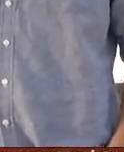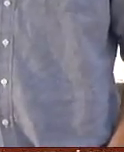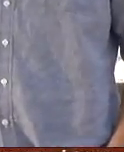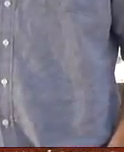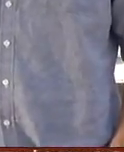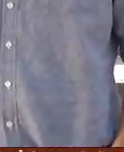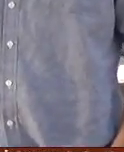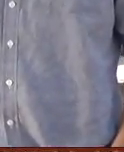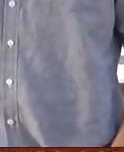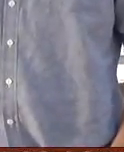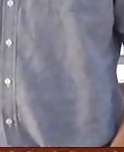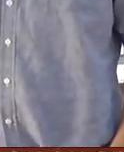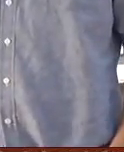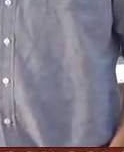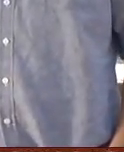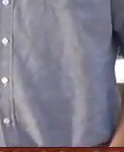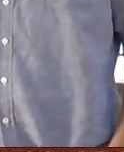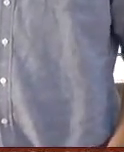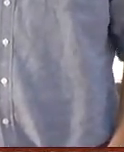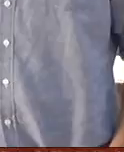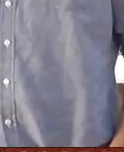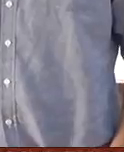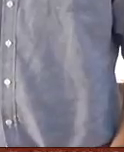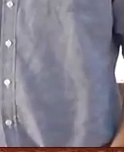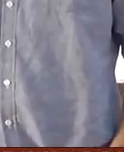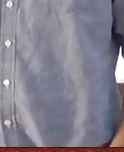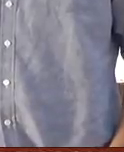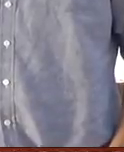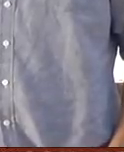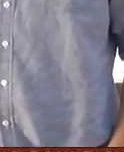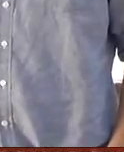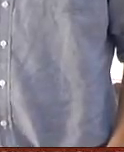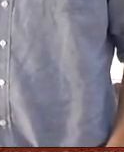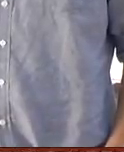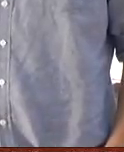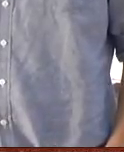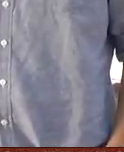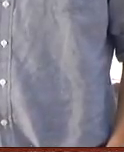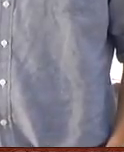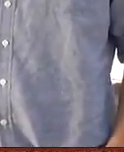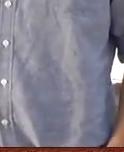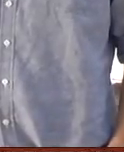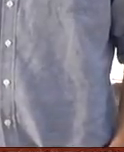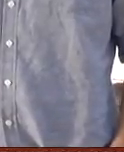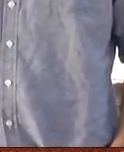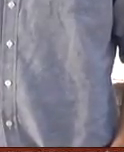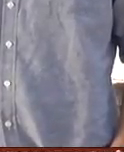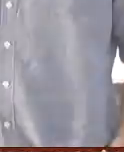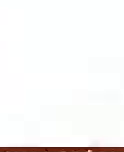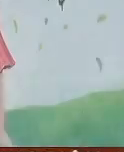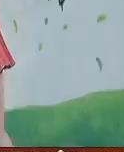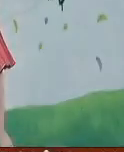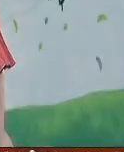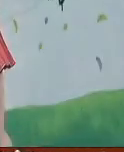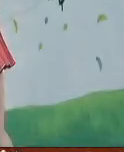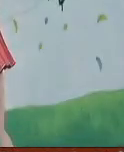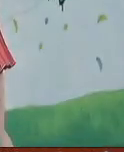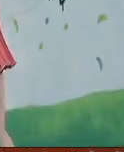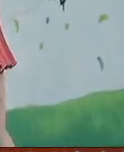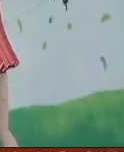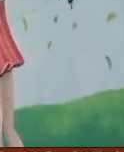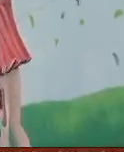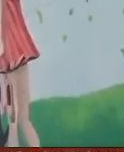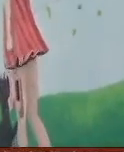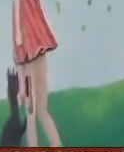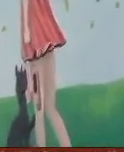pues a seguir y lo hacíamos con gusto todo el tiempo, a pesar de que eran varias horas de trabajo. A más de 6 meses de